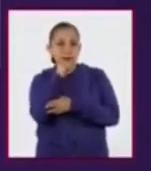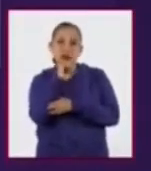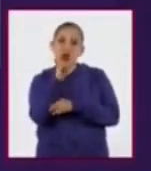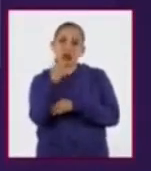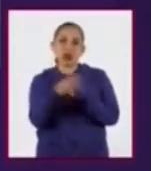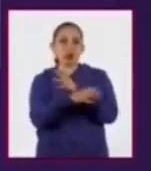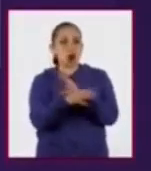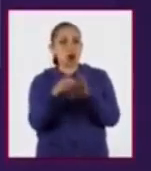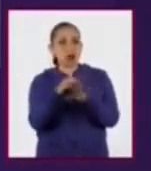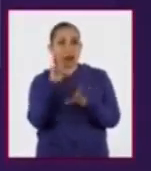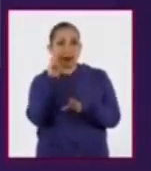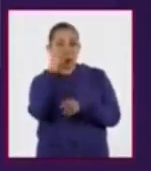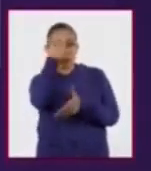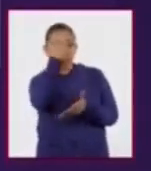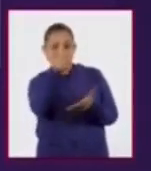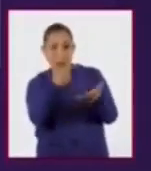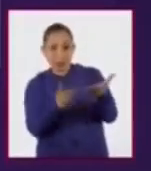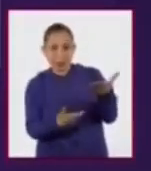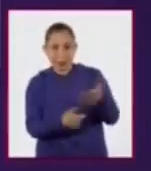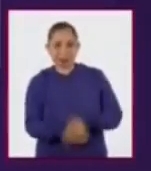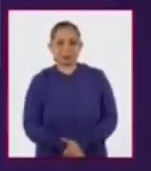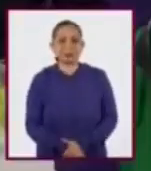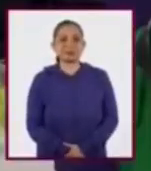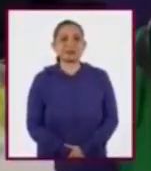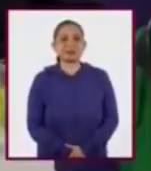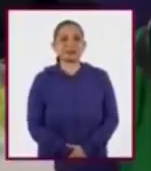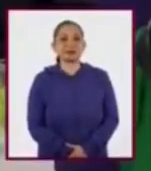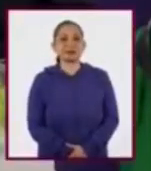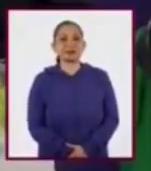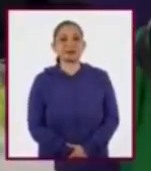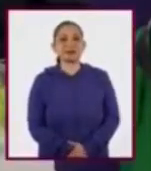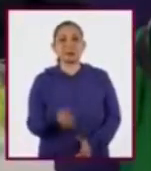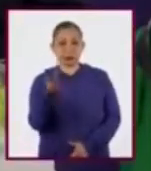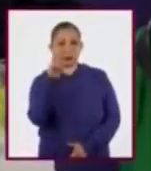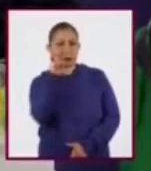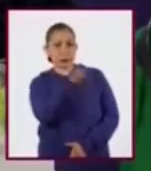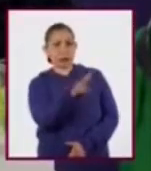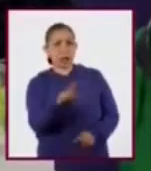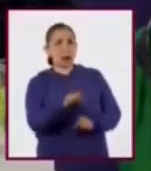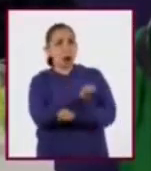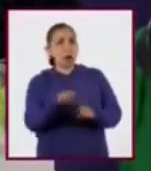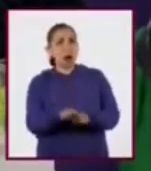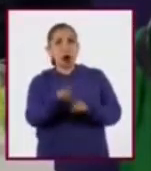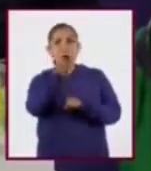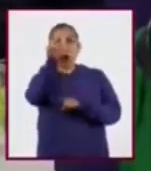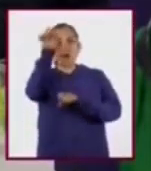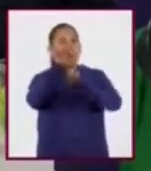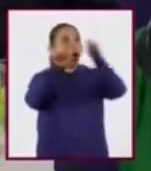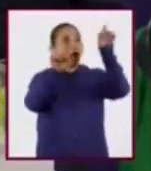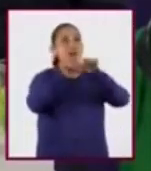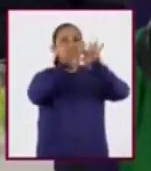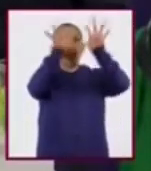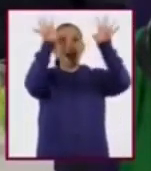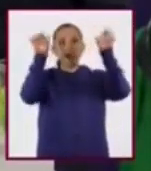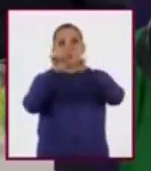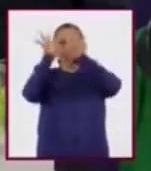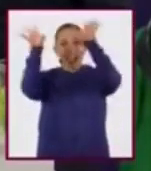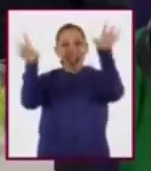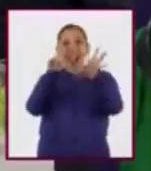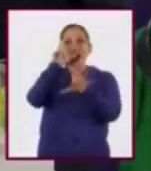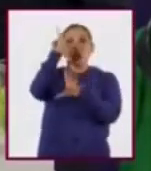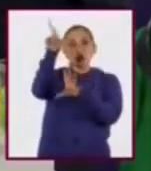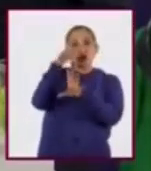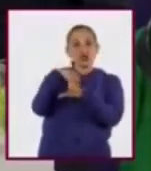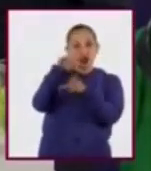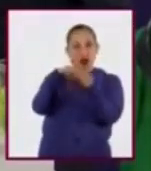demás materiales que aparecerán en su pantalla. ¿Pudieron notar que la pirotecnia, además de iluminar el cielo de colores,